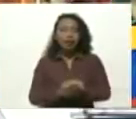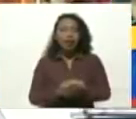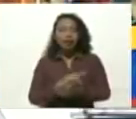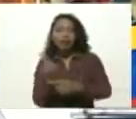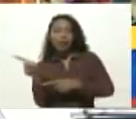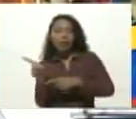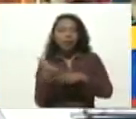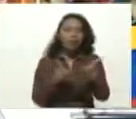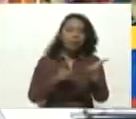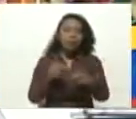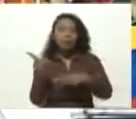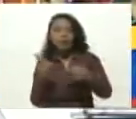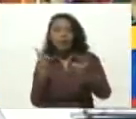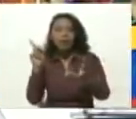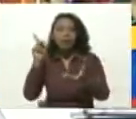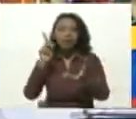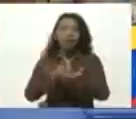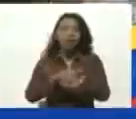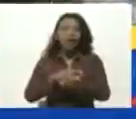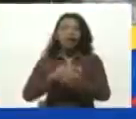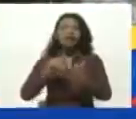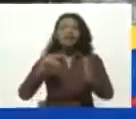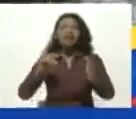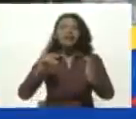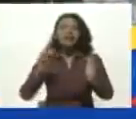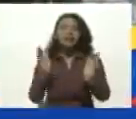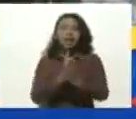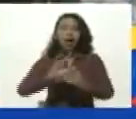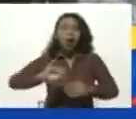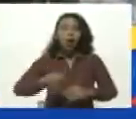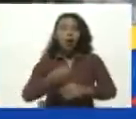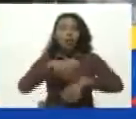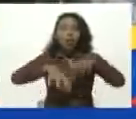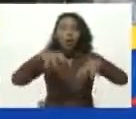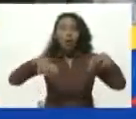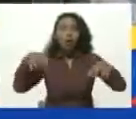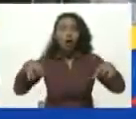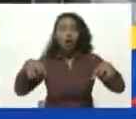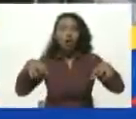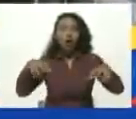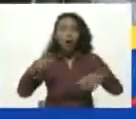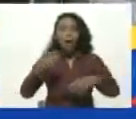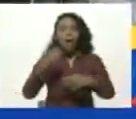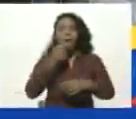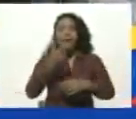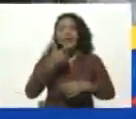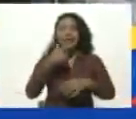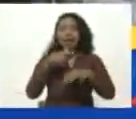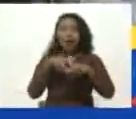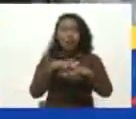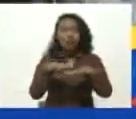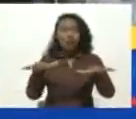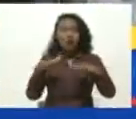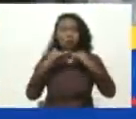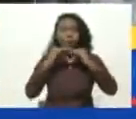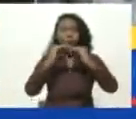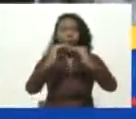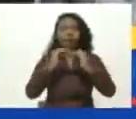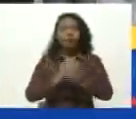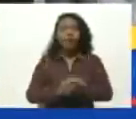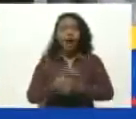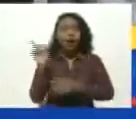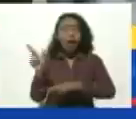para allá y de para allá llegamos a San Juan de los Morros. Ah, la belleza del llano. Allá está